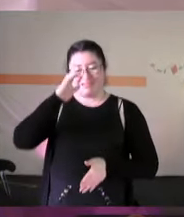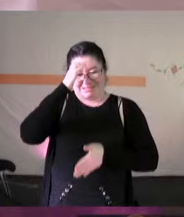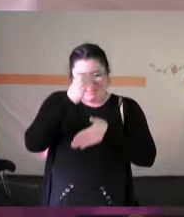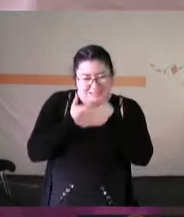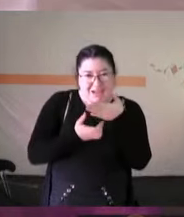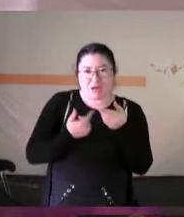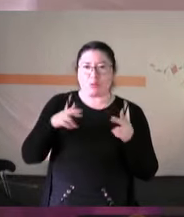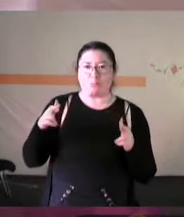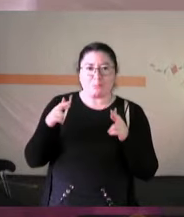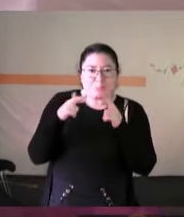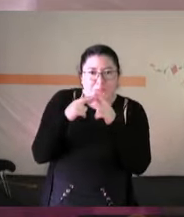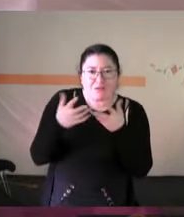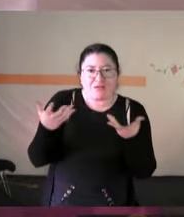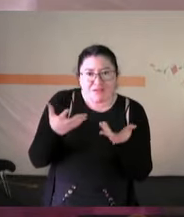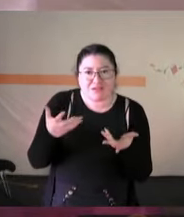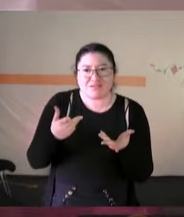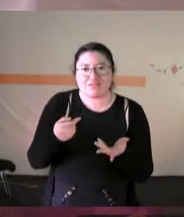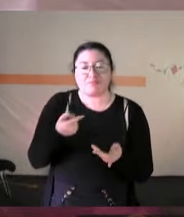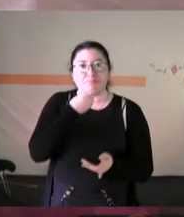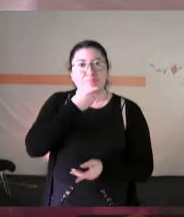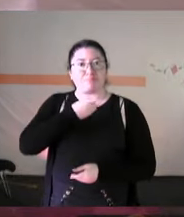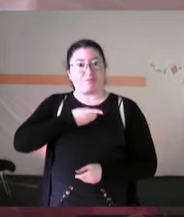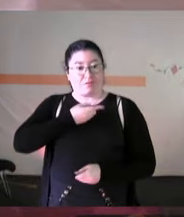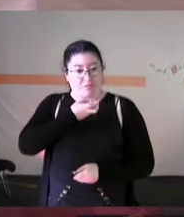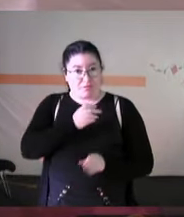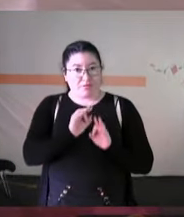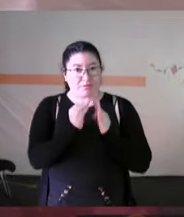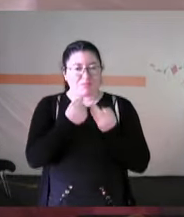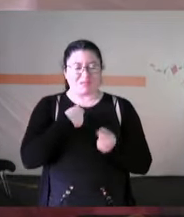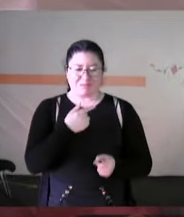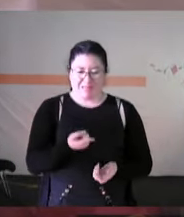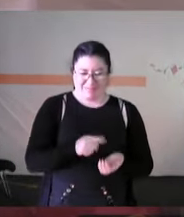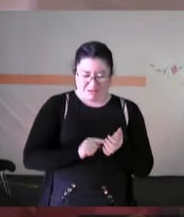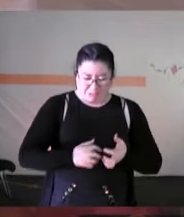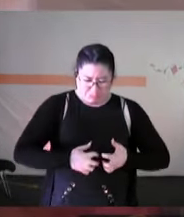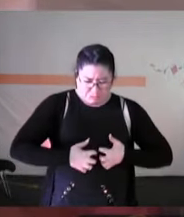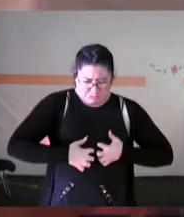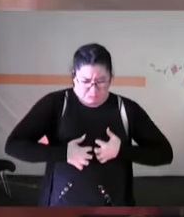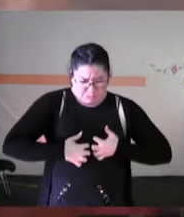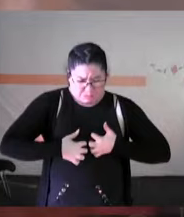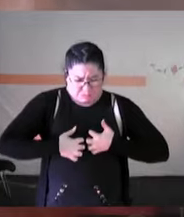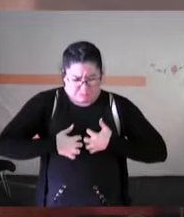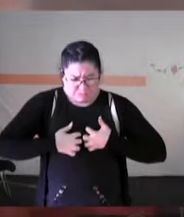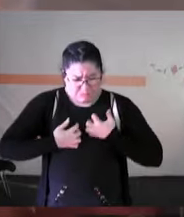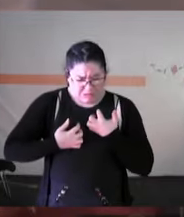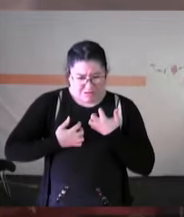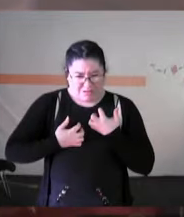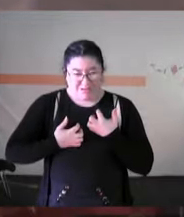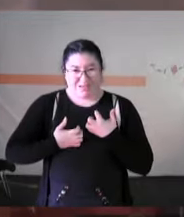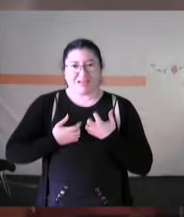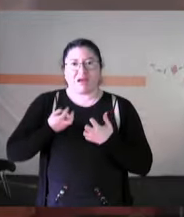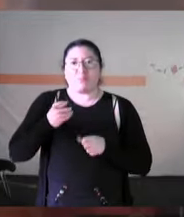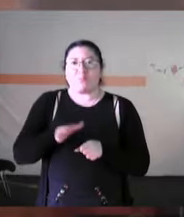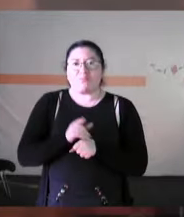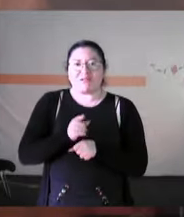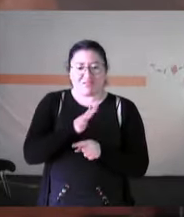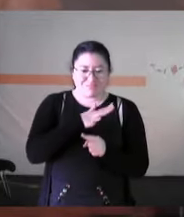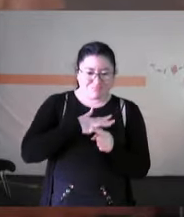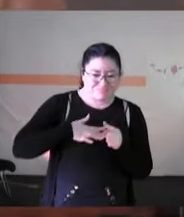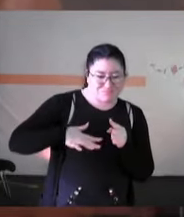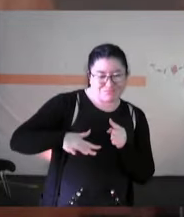siempre me dijeron que esa furia y esa rabia que tenía por todo este contexto en el que había